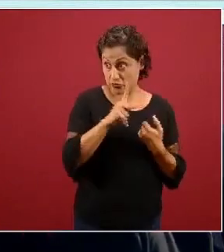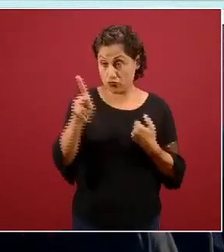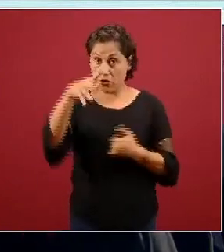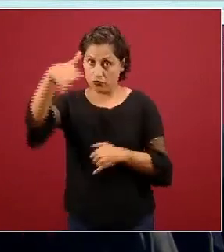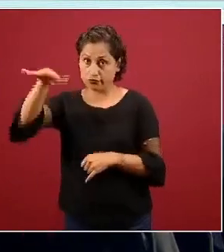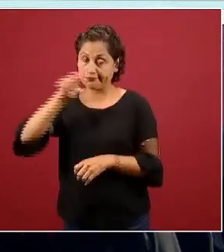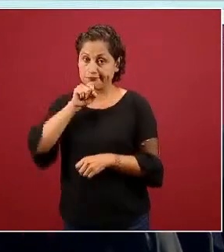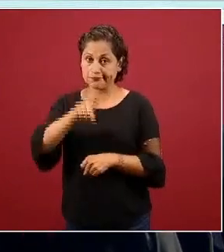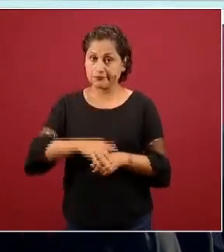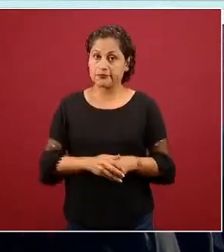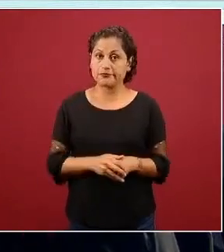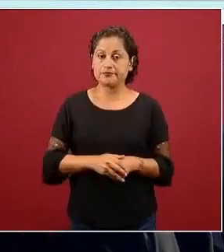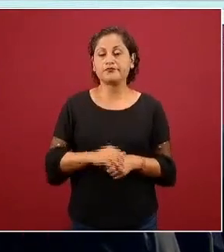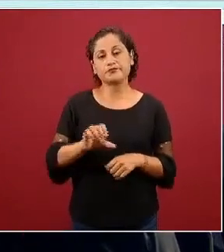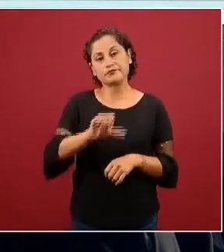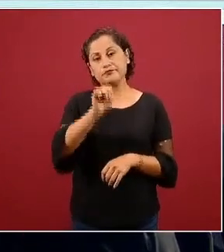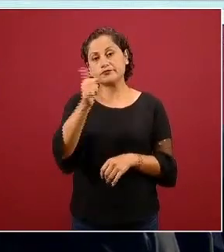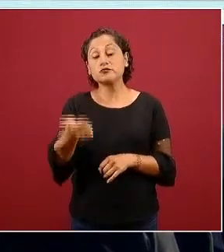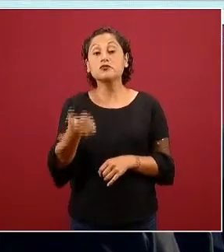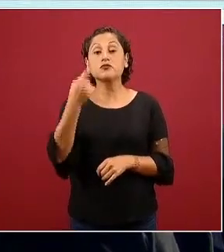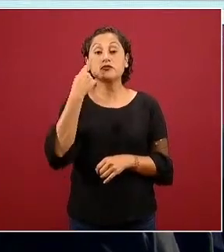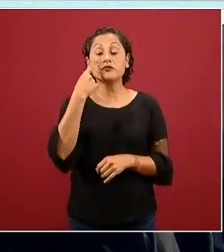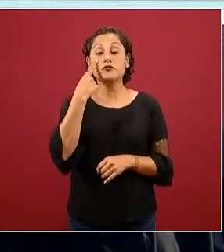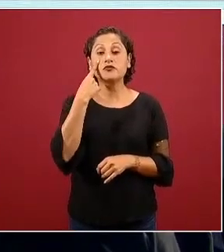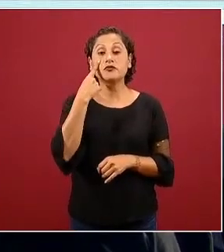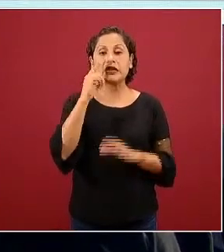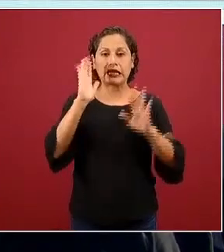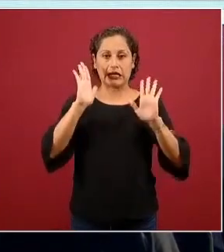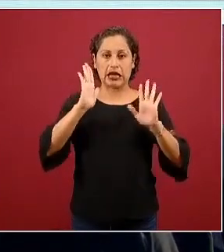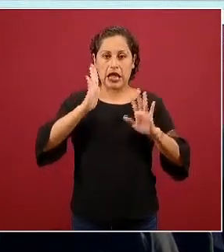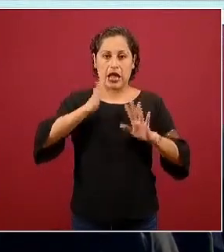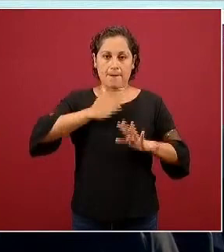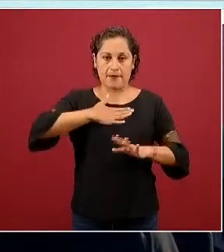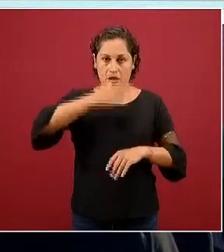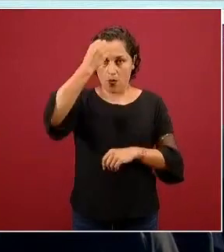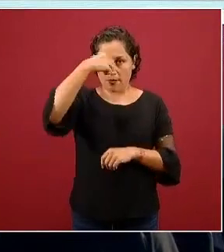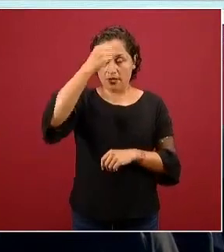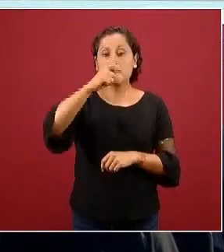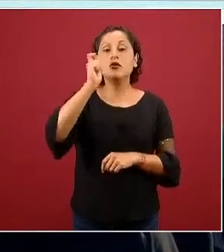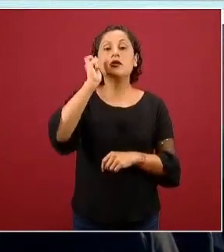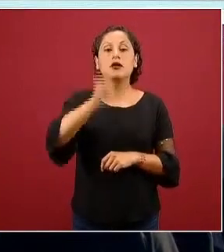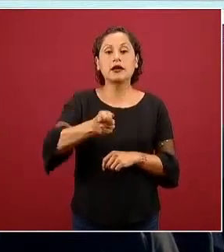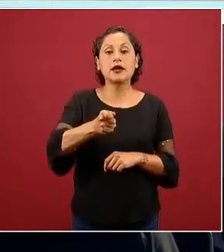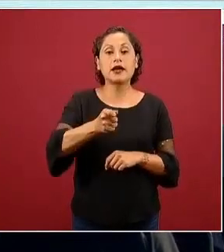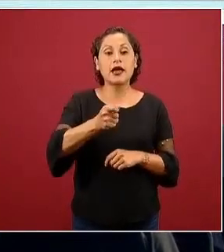que nosotros le podemos dar ahorita a un adolescente es